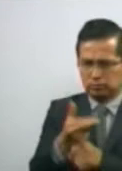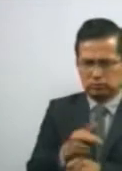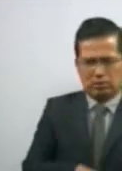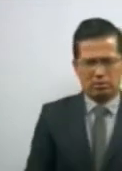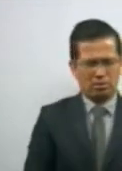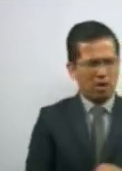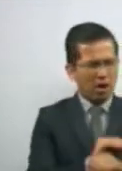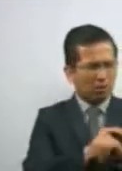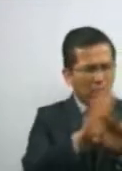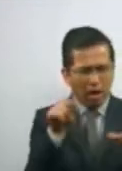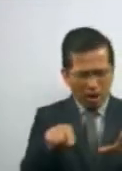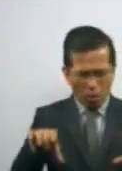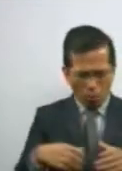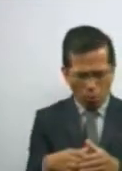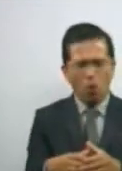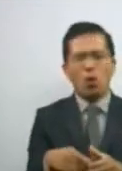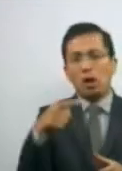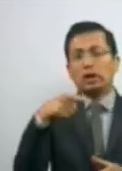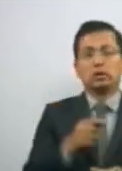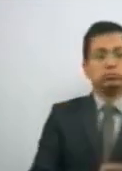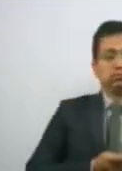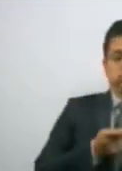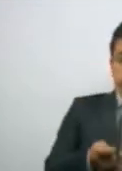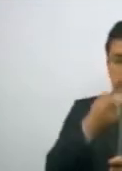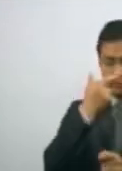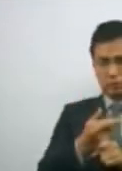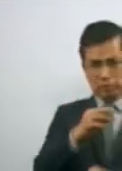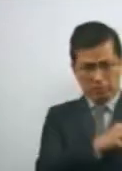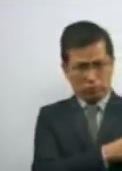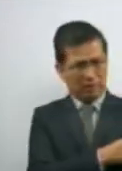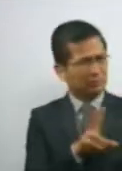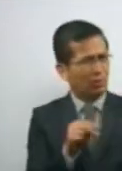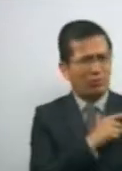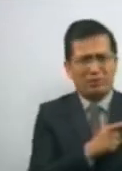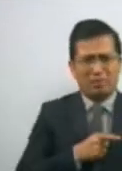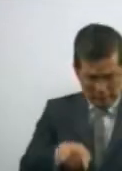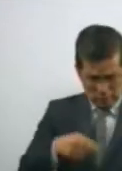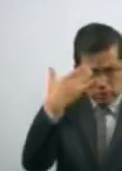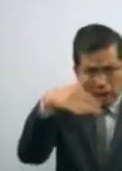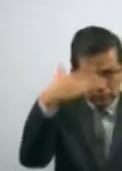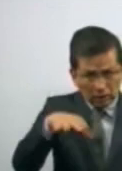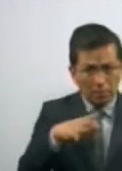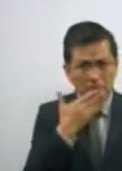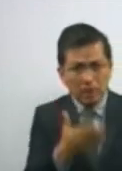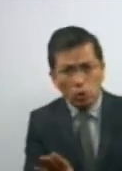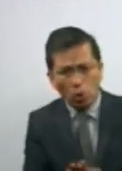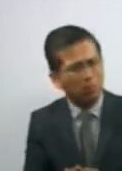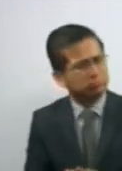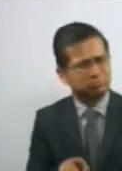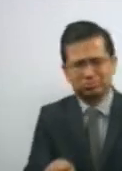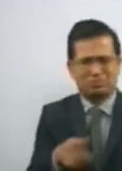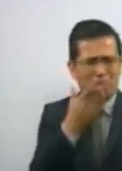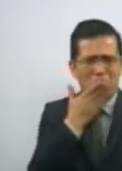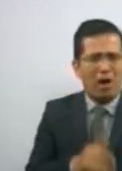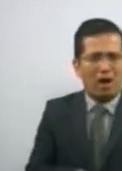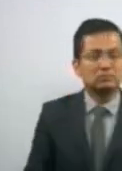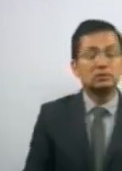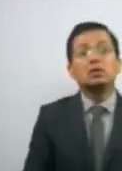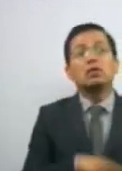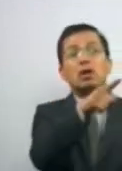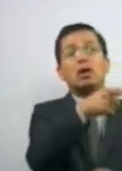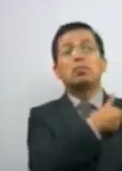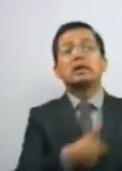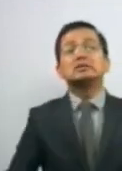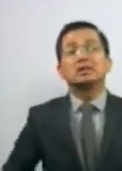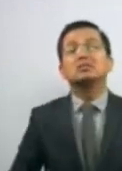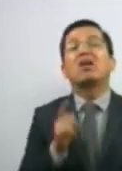tienen ellos por qué dedicarse a eso, ni siquiera están capacitados para ello. El presidente actúa más como un jefe de campaña